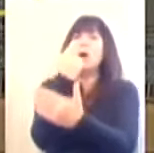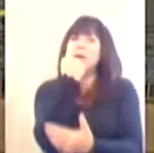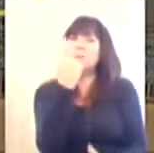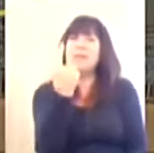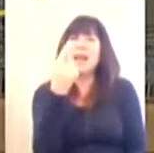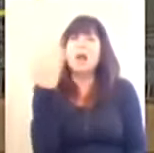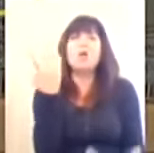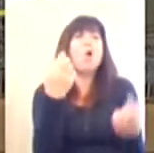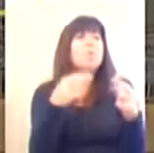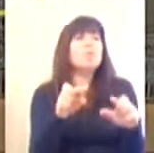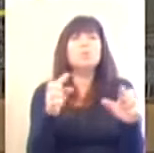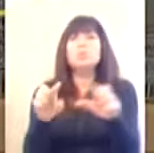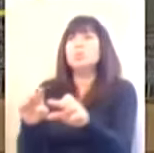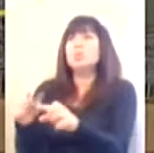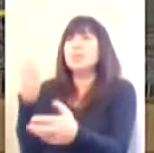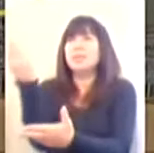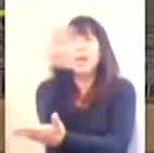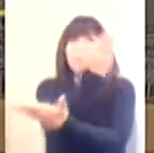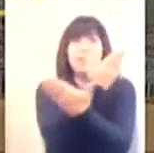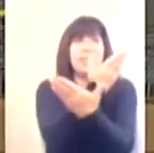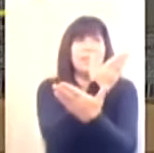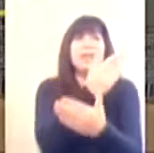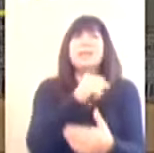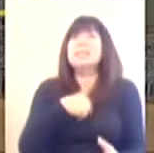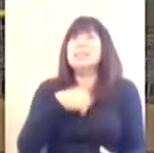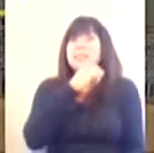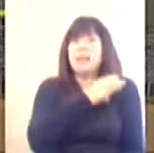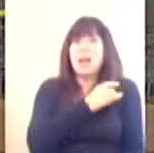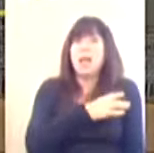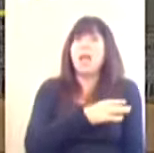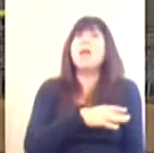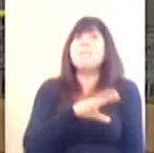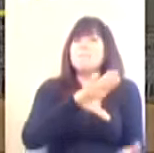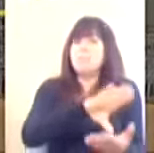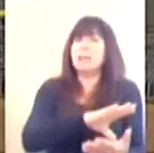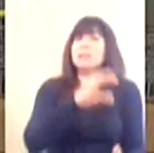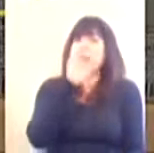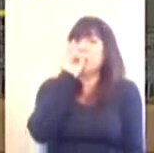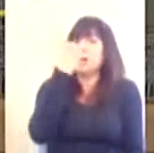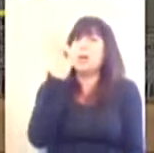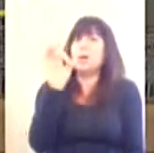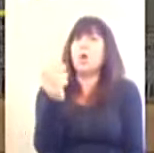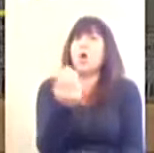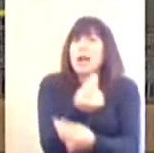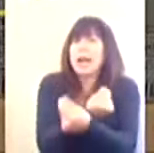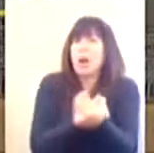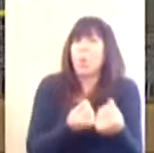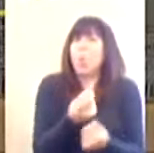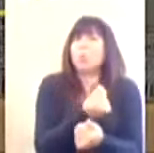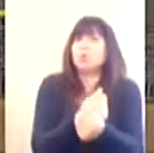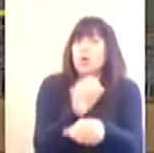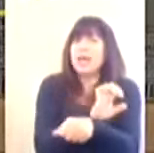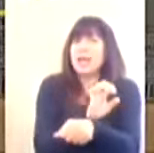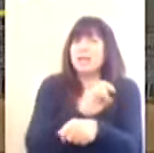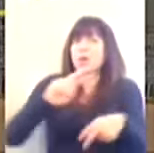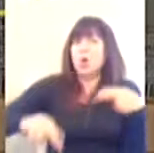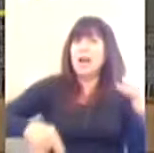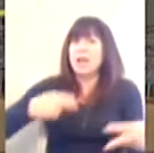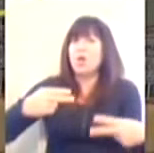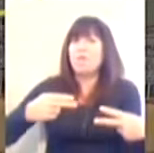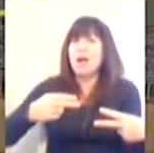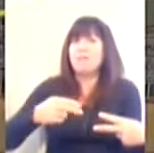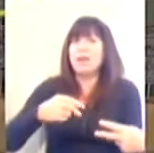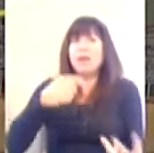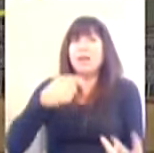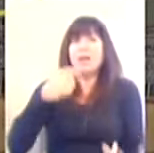las oportunidades. Chile es un país rico en recursos energéticos renovables. Si bien todavía es una fracción muy menor,